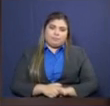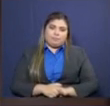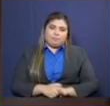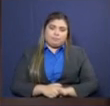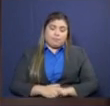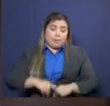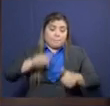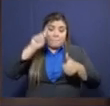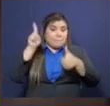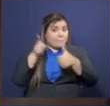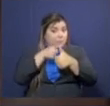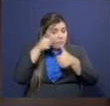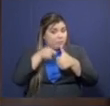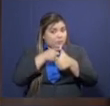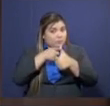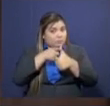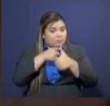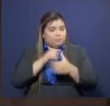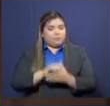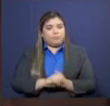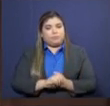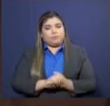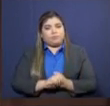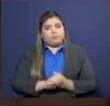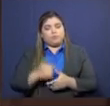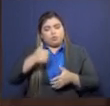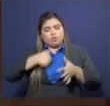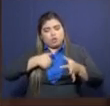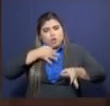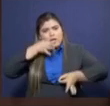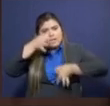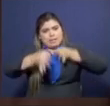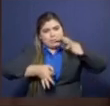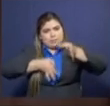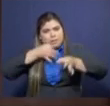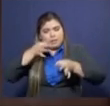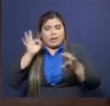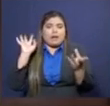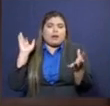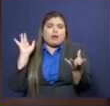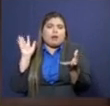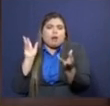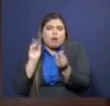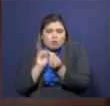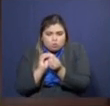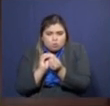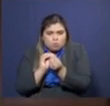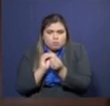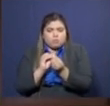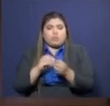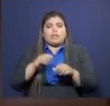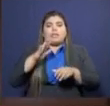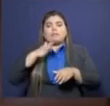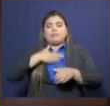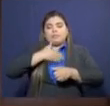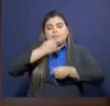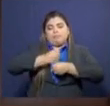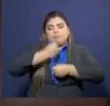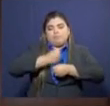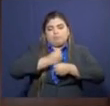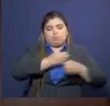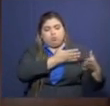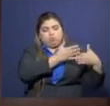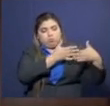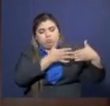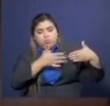En primer lugar, brindaré un resumen ejecutivo de mi informe de gestión de los primeros 8 meses.